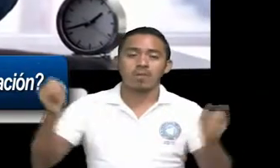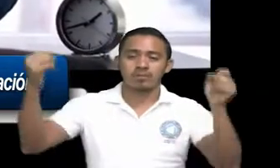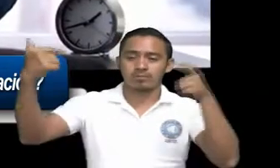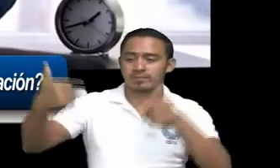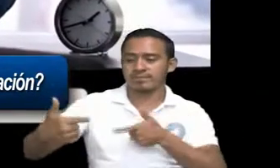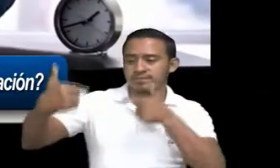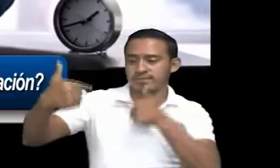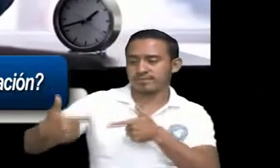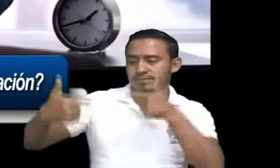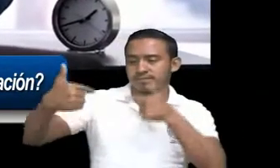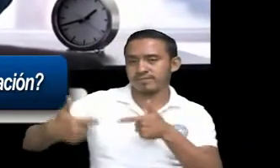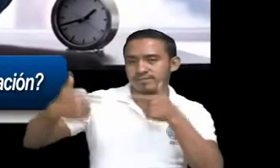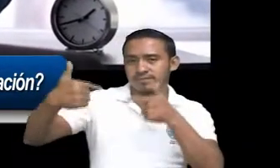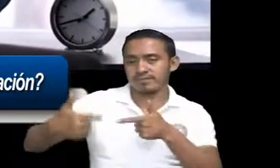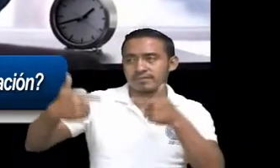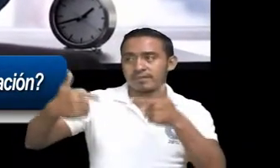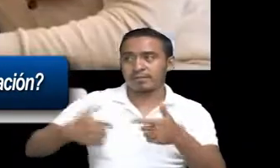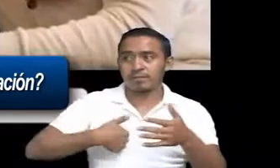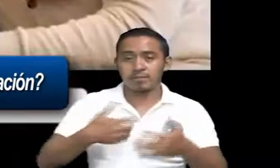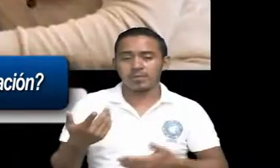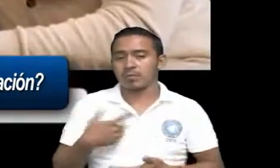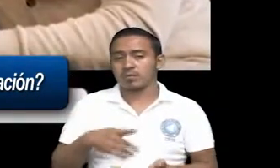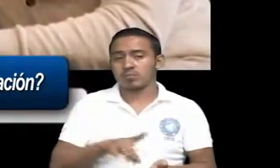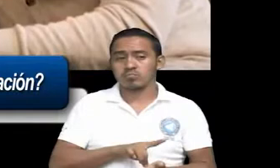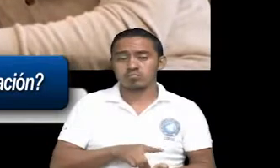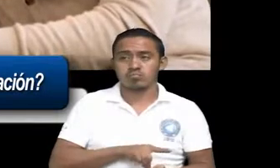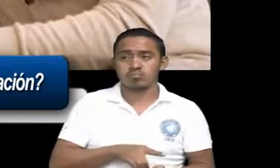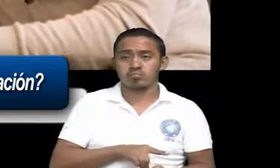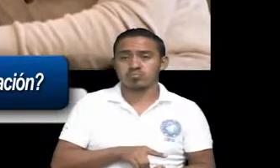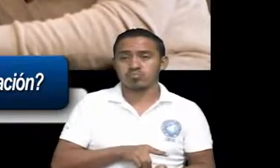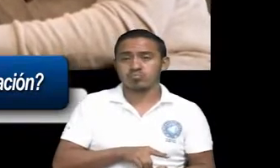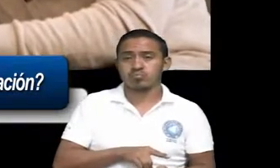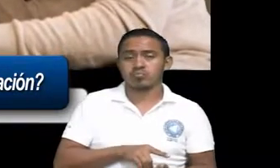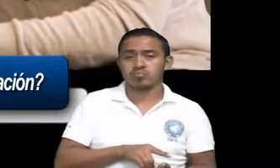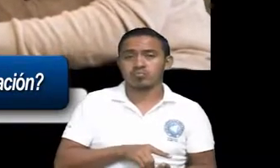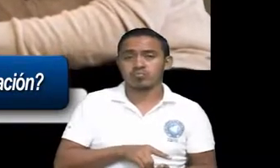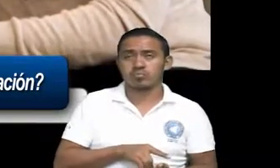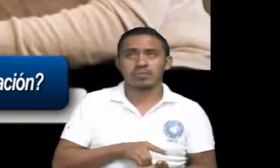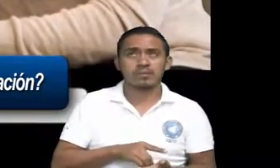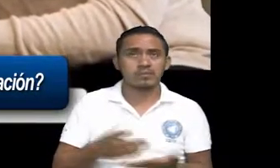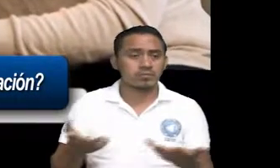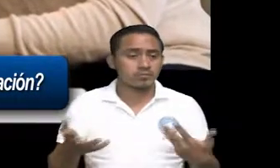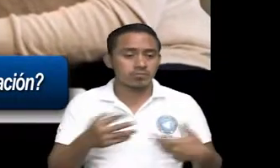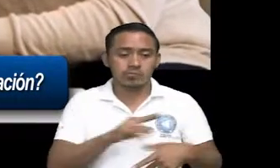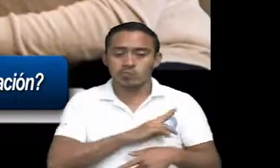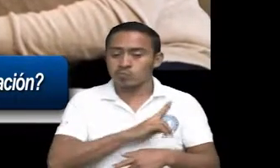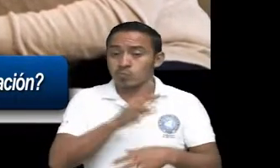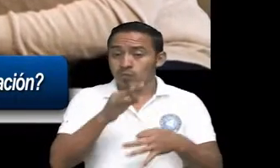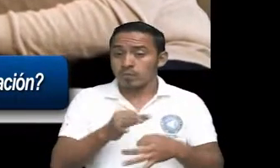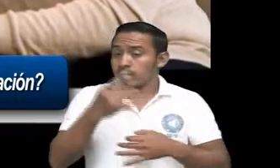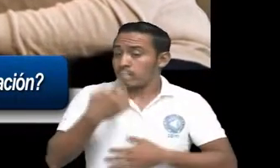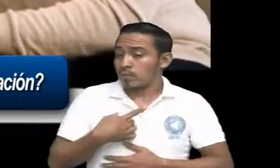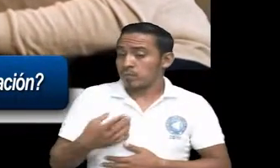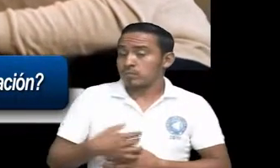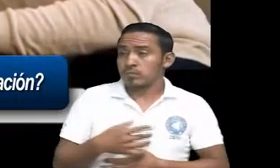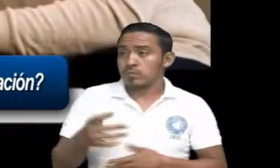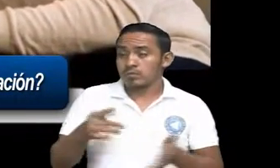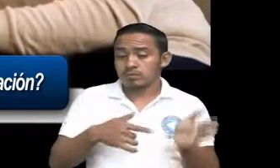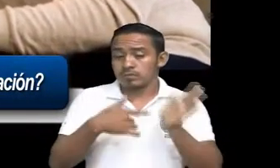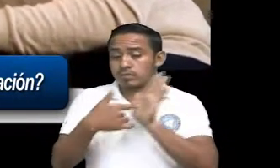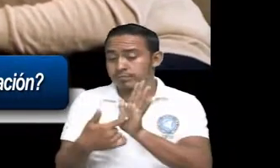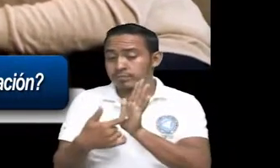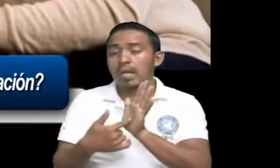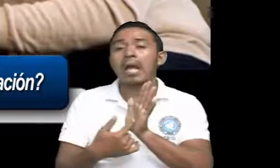hasta videollamadas, porque generan mucha duda. O sea, la persona está tan insegura de que hasta que muestran una